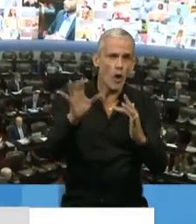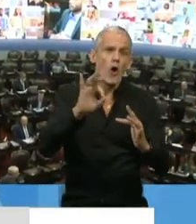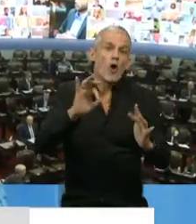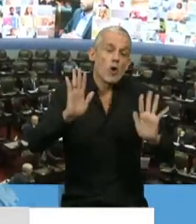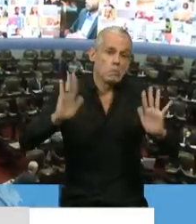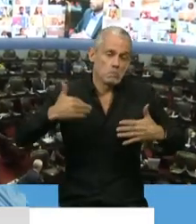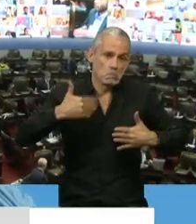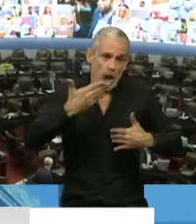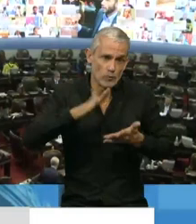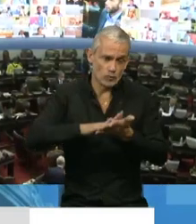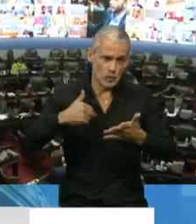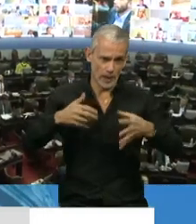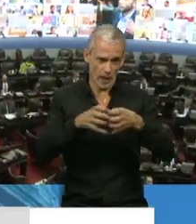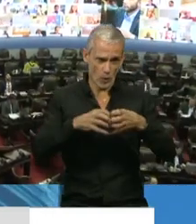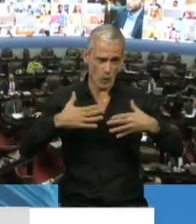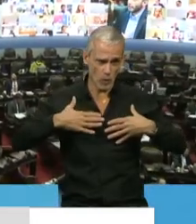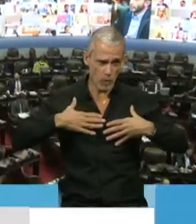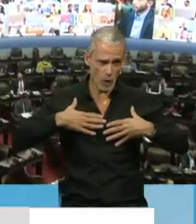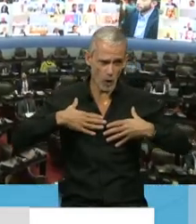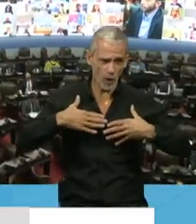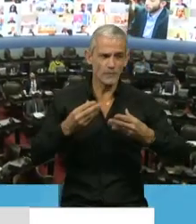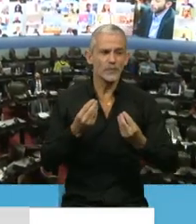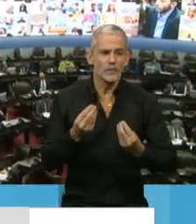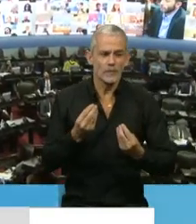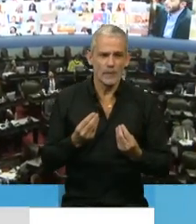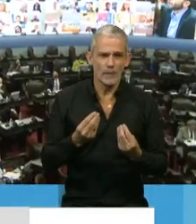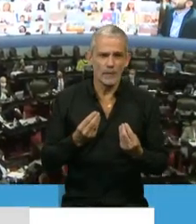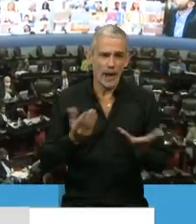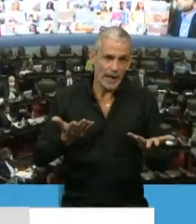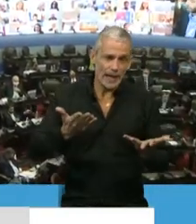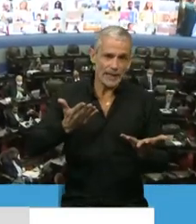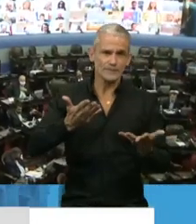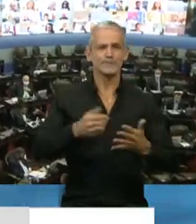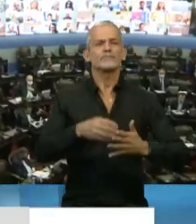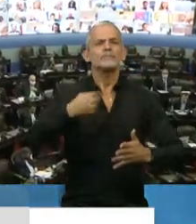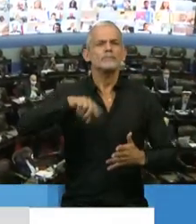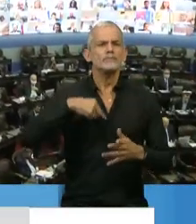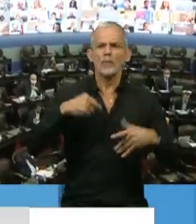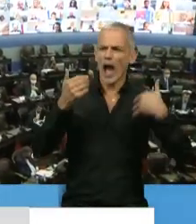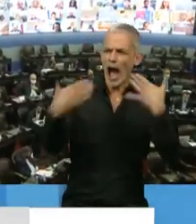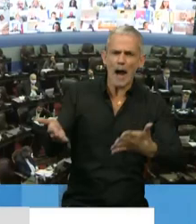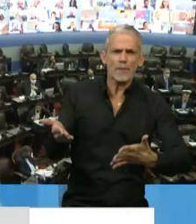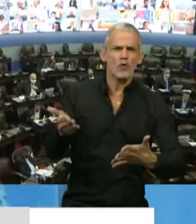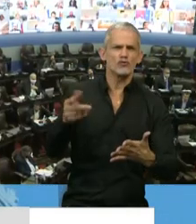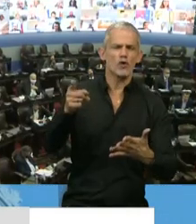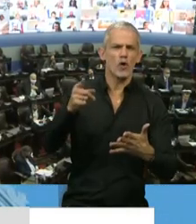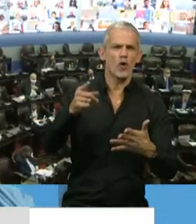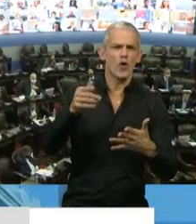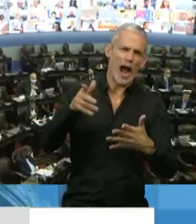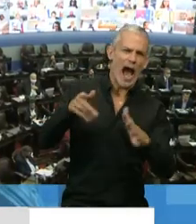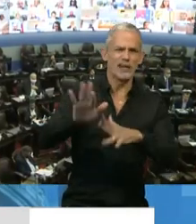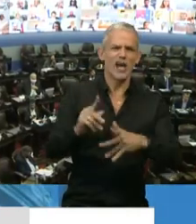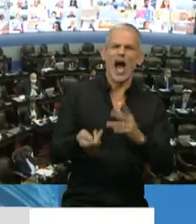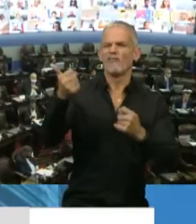hablo desde nosotros, que no creemos y no vamos a avalar ni acompañar salidas